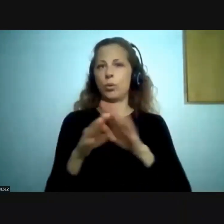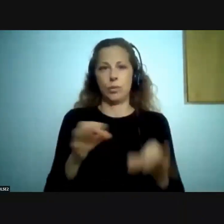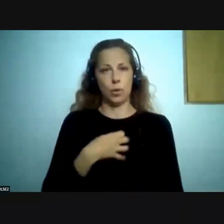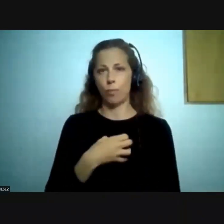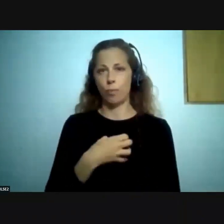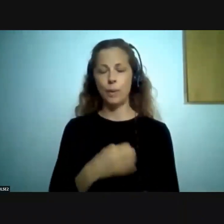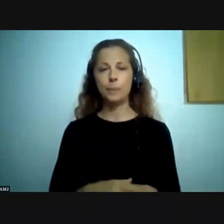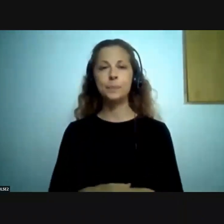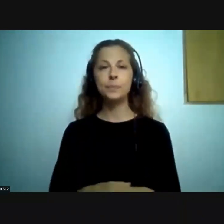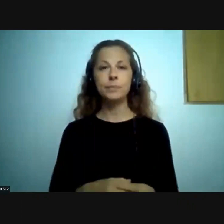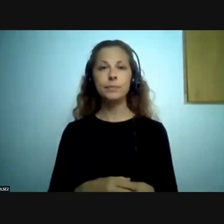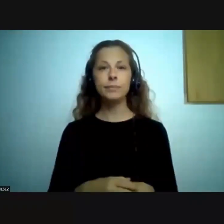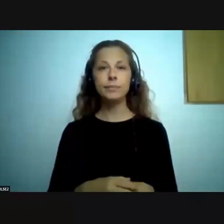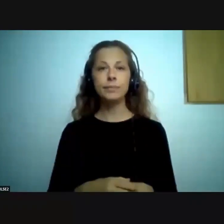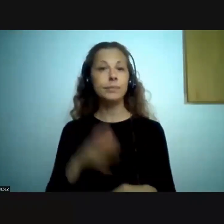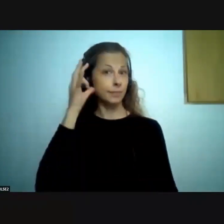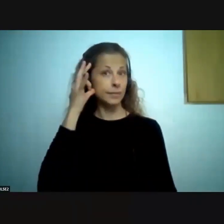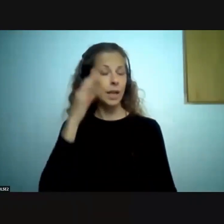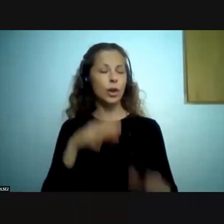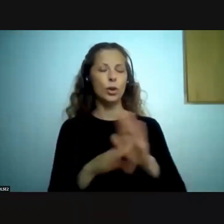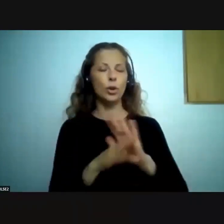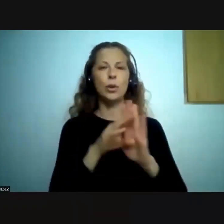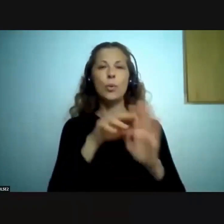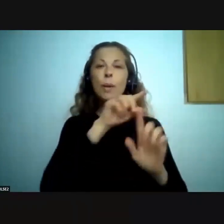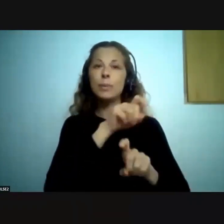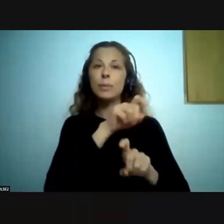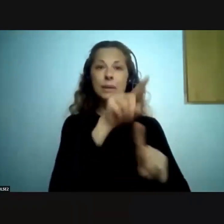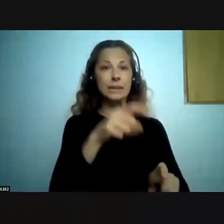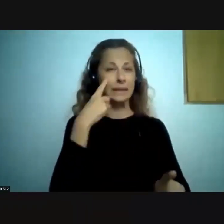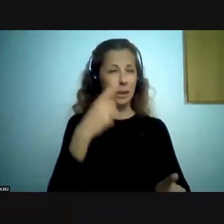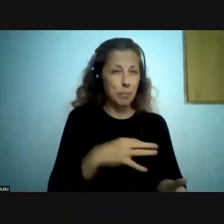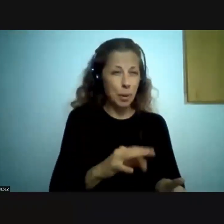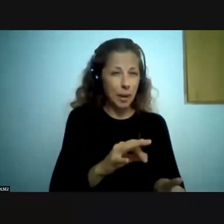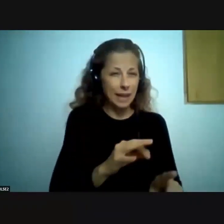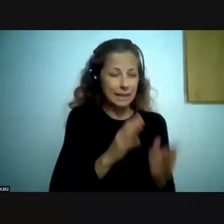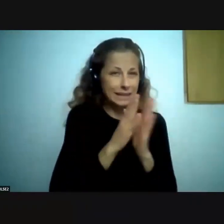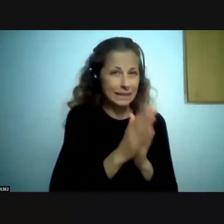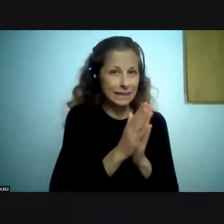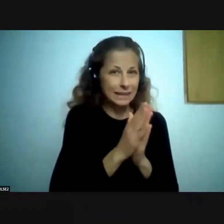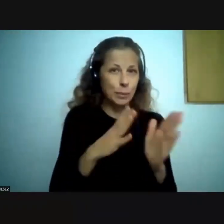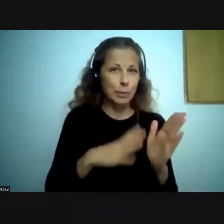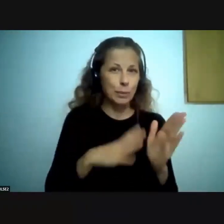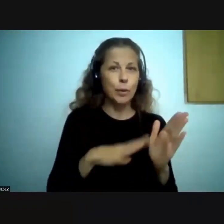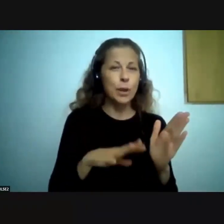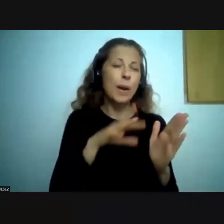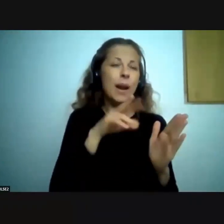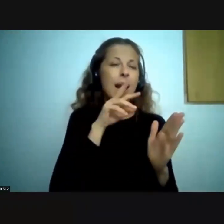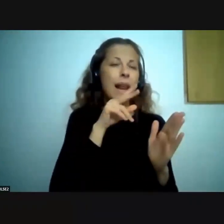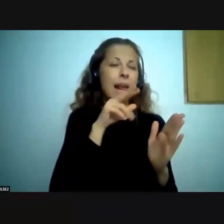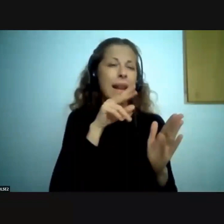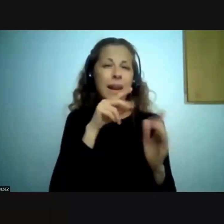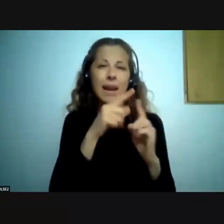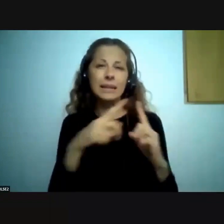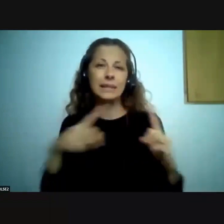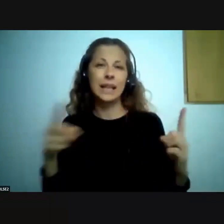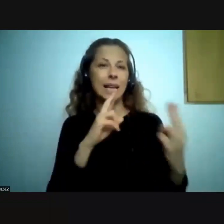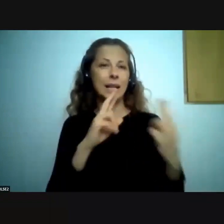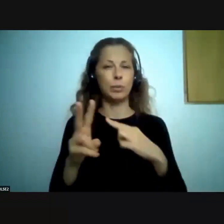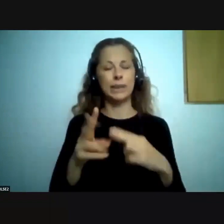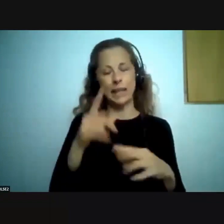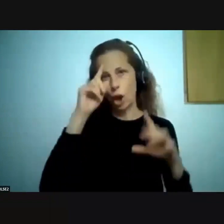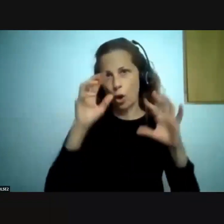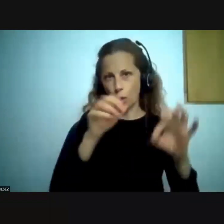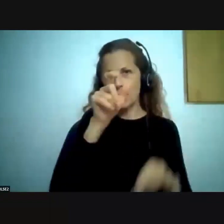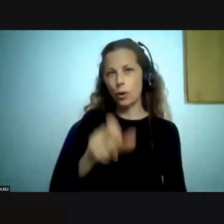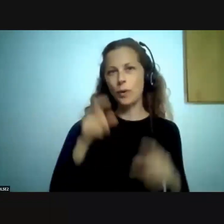muchas preguntas. No sé si pedirte un atraco que seas más o sea, que no te explayes tanto a contestar para dar más, aunque es normal que lo intentes